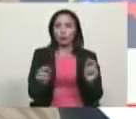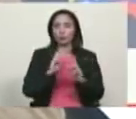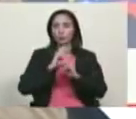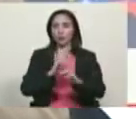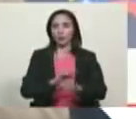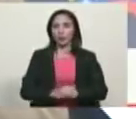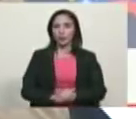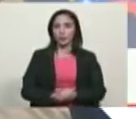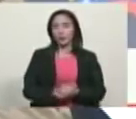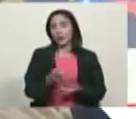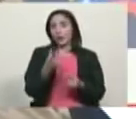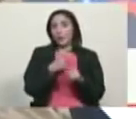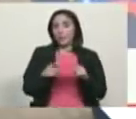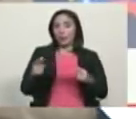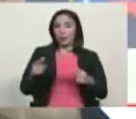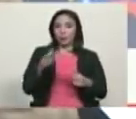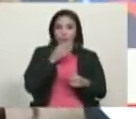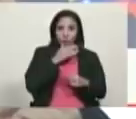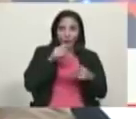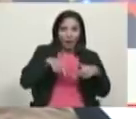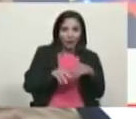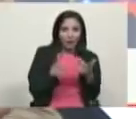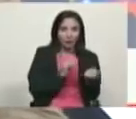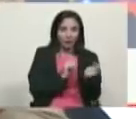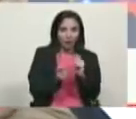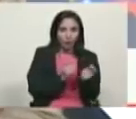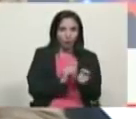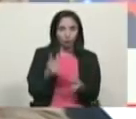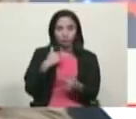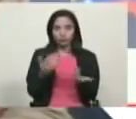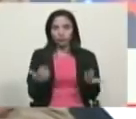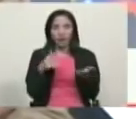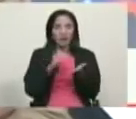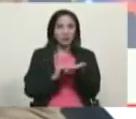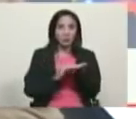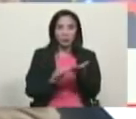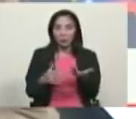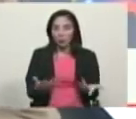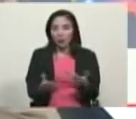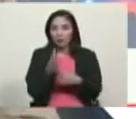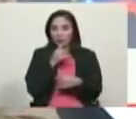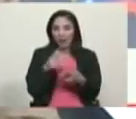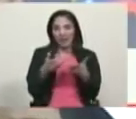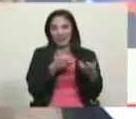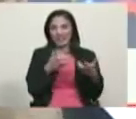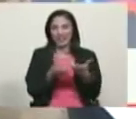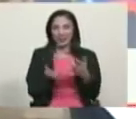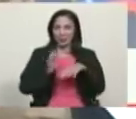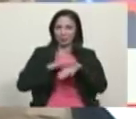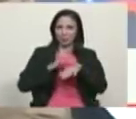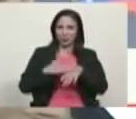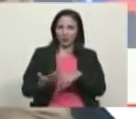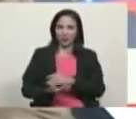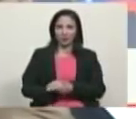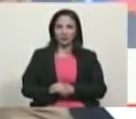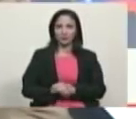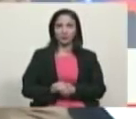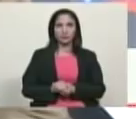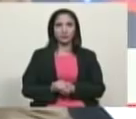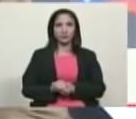Y si no buscamos el diálogo entre venezolanos, ¿qué buscamos? La guerra.